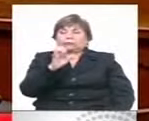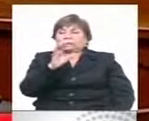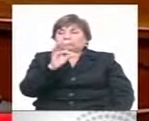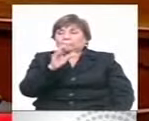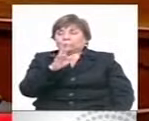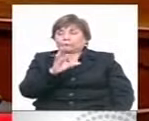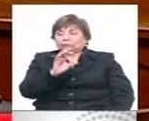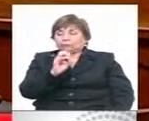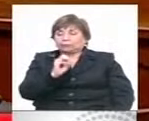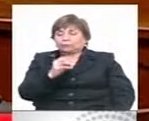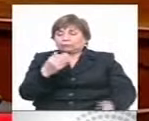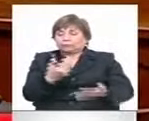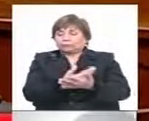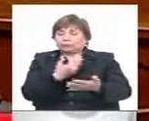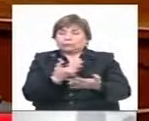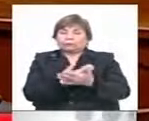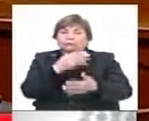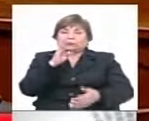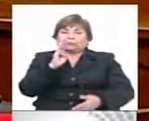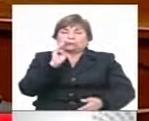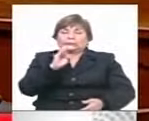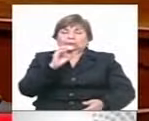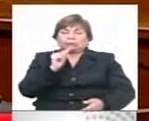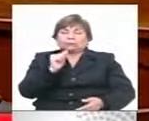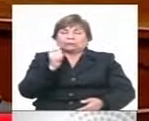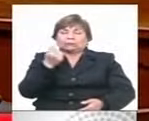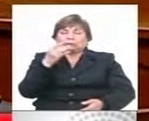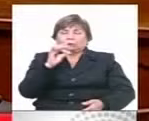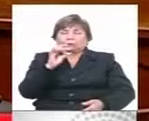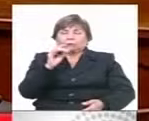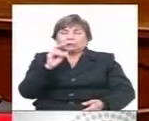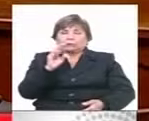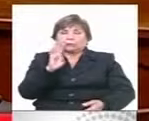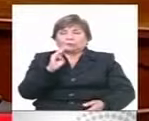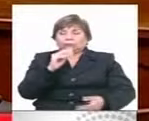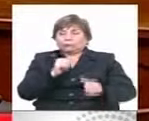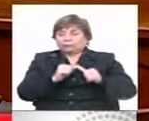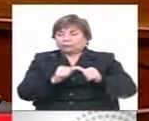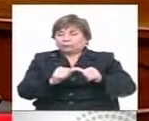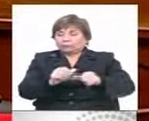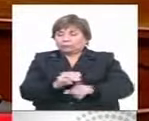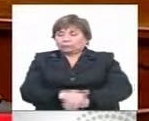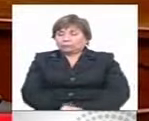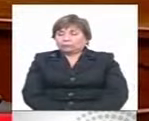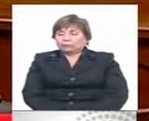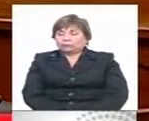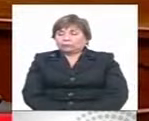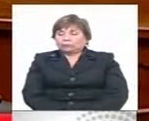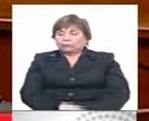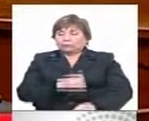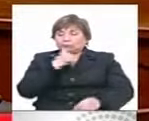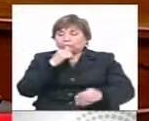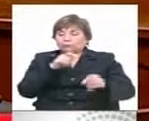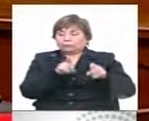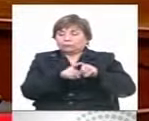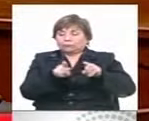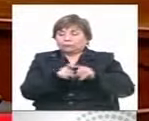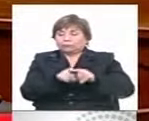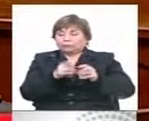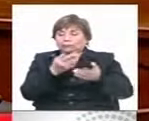13.890 nuevas becas para beca 18 y beca permanencia. Asimismo, se